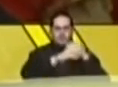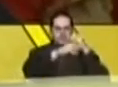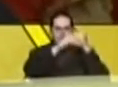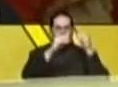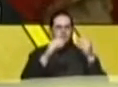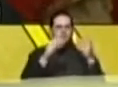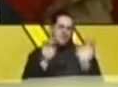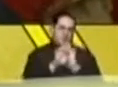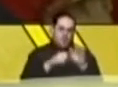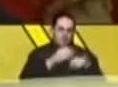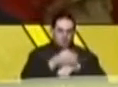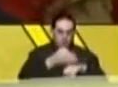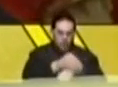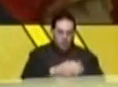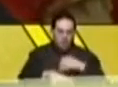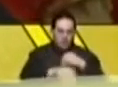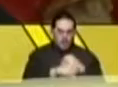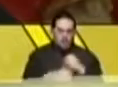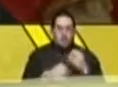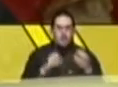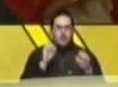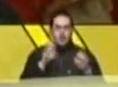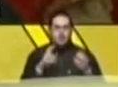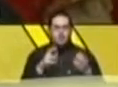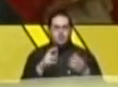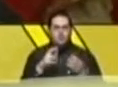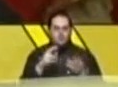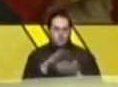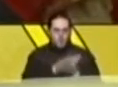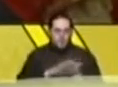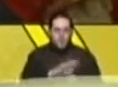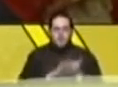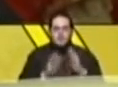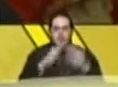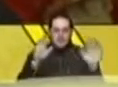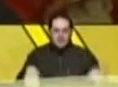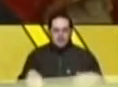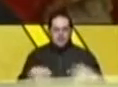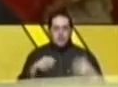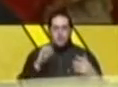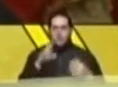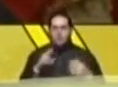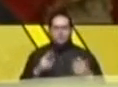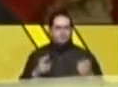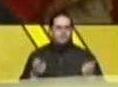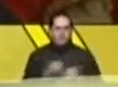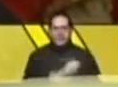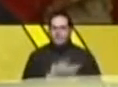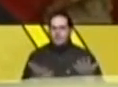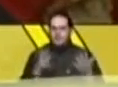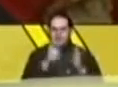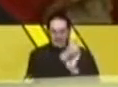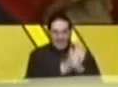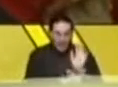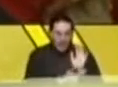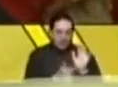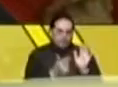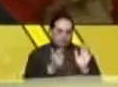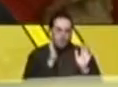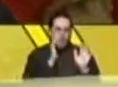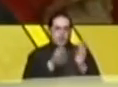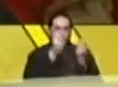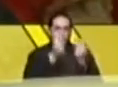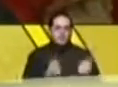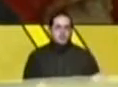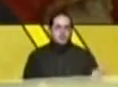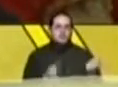ferretería, los productos de limpieza del hogar, etcétera, y pueda seguir derogando básicamente tácitamente la ley de cierre